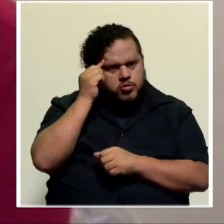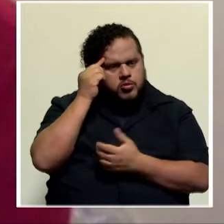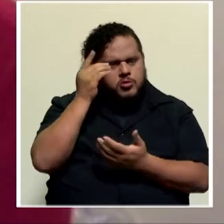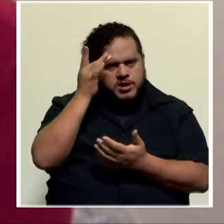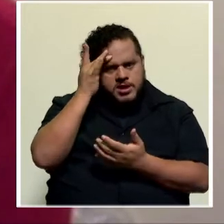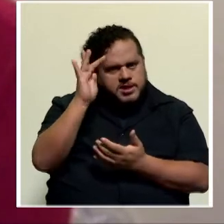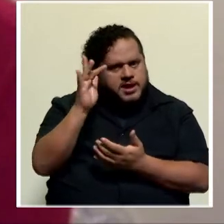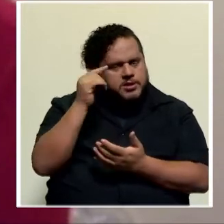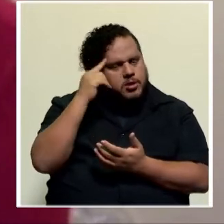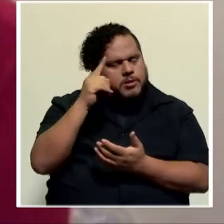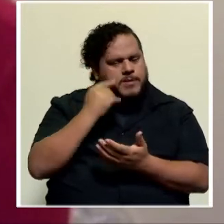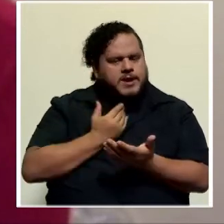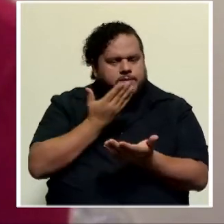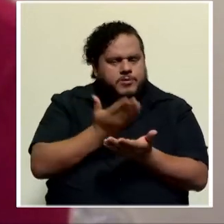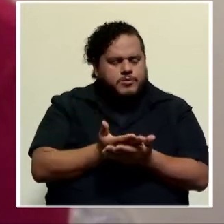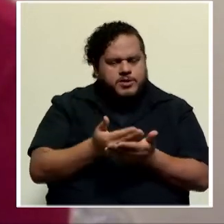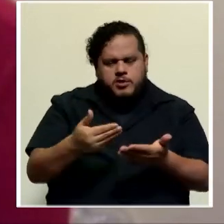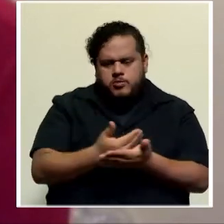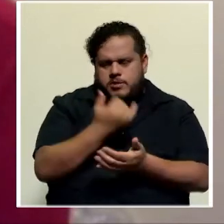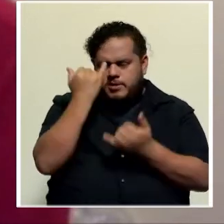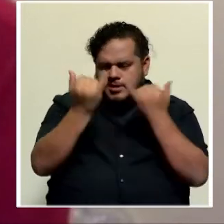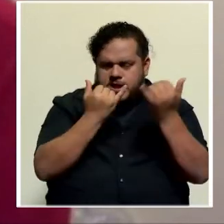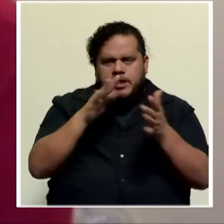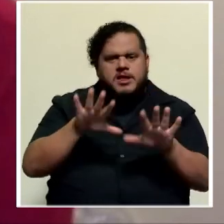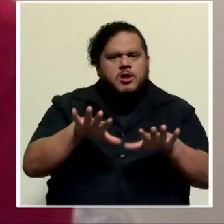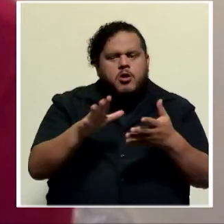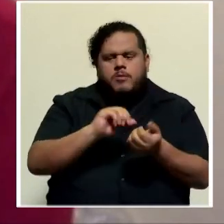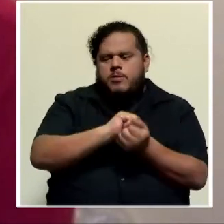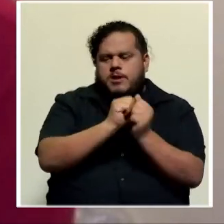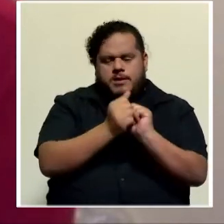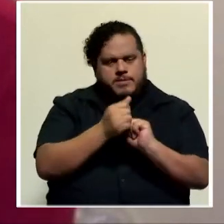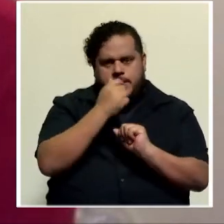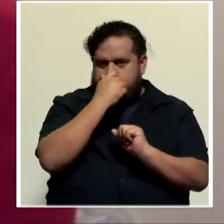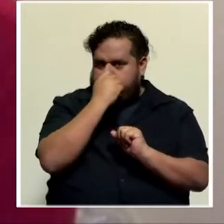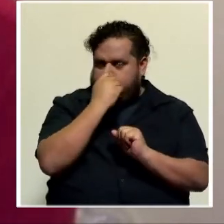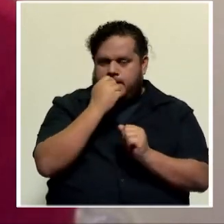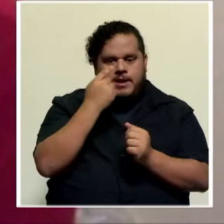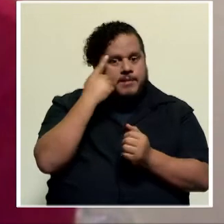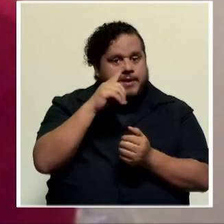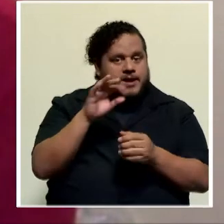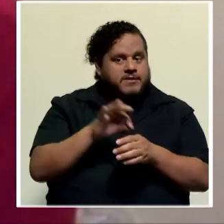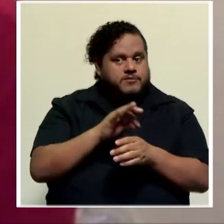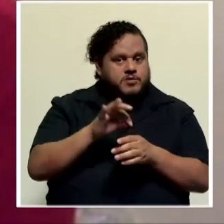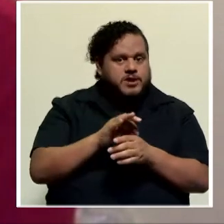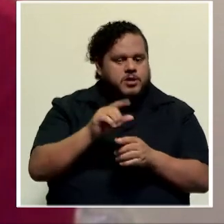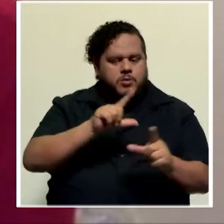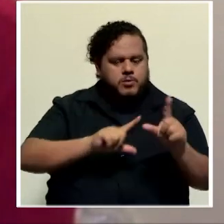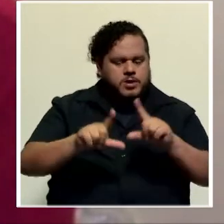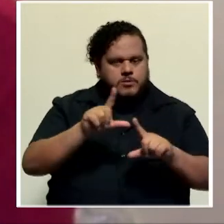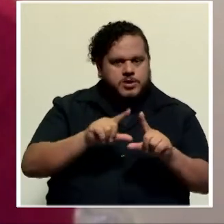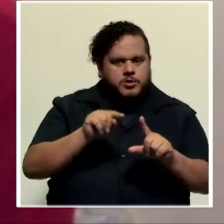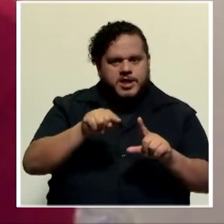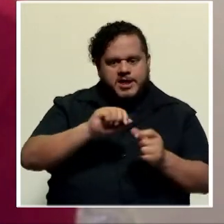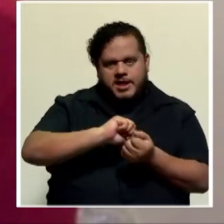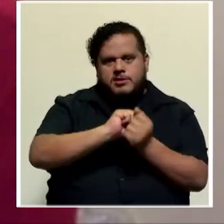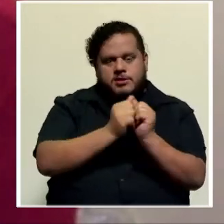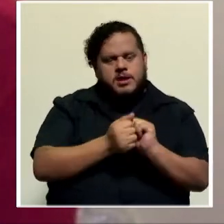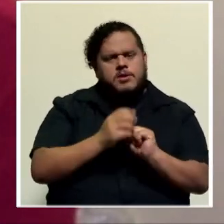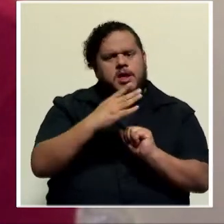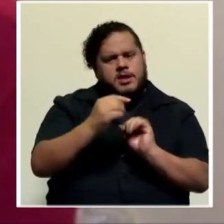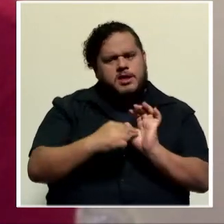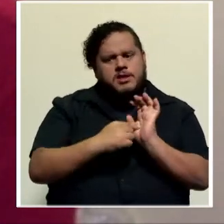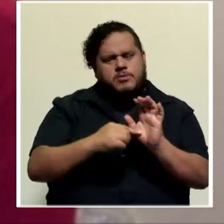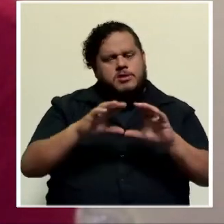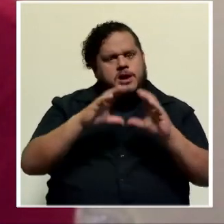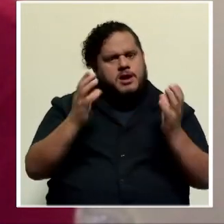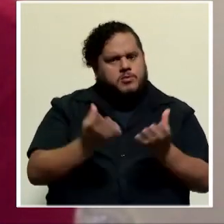proponer innovaciones en cómo transicionar, para funcionar como laboratorio en esas transiciones y demostrarle al